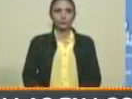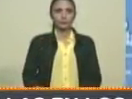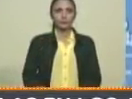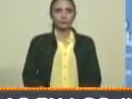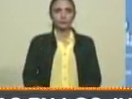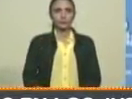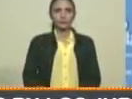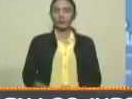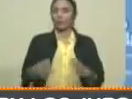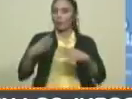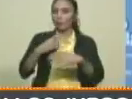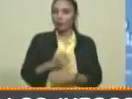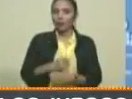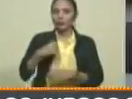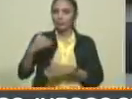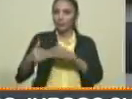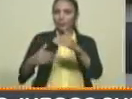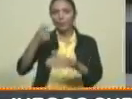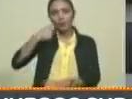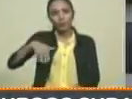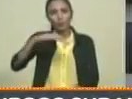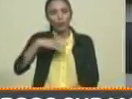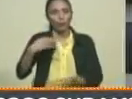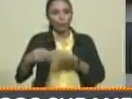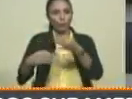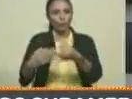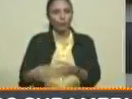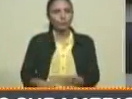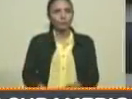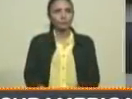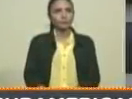Sencillamente, confiando en la verdad de los pueblos.